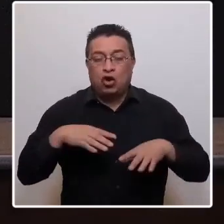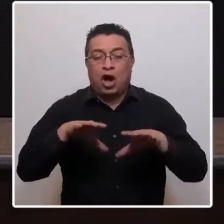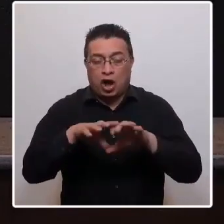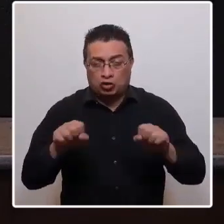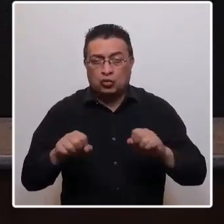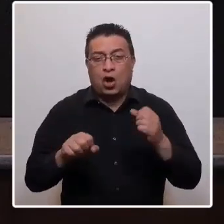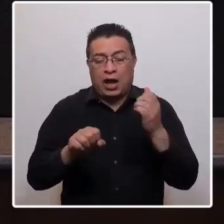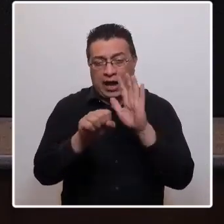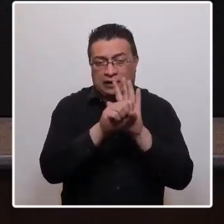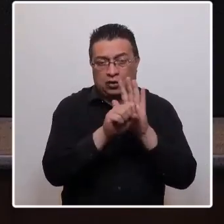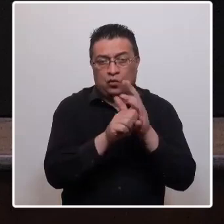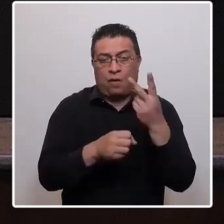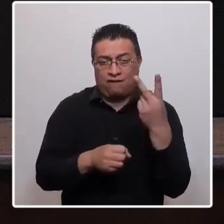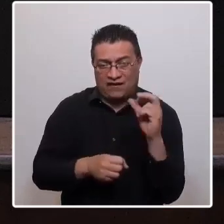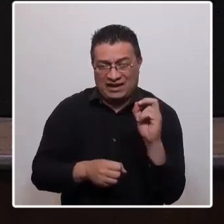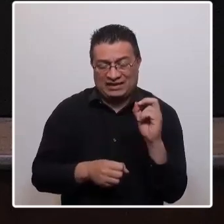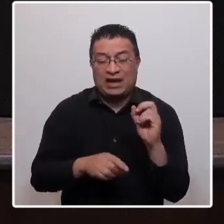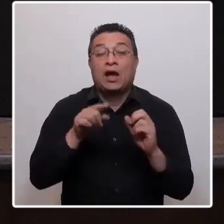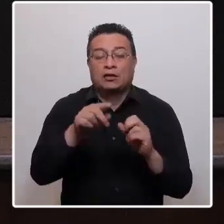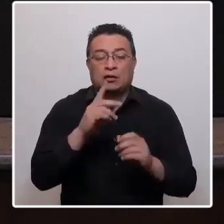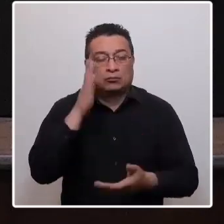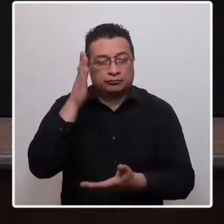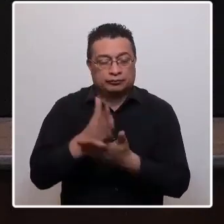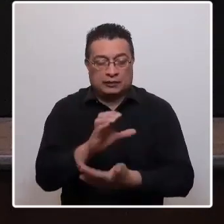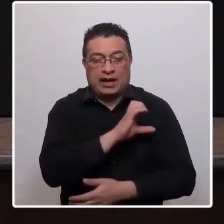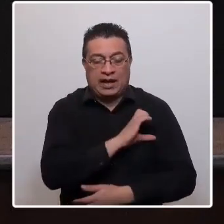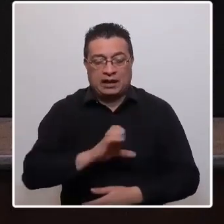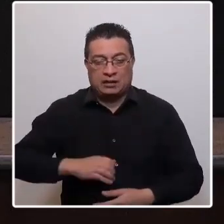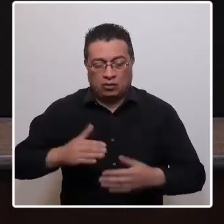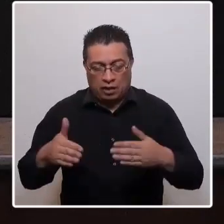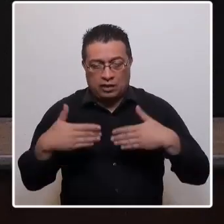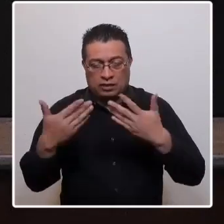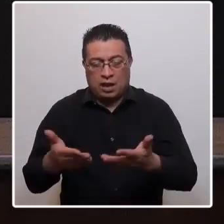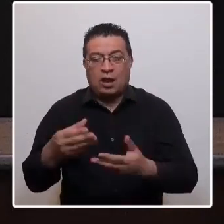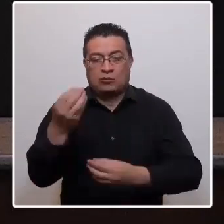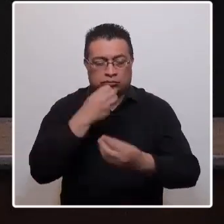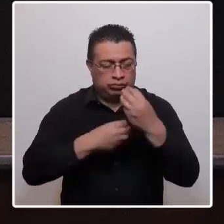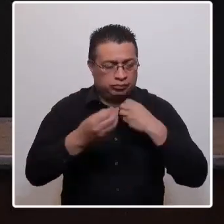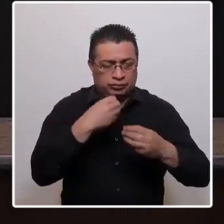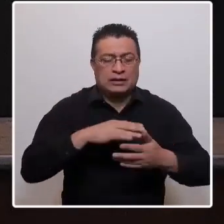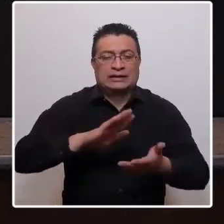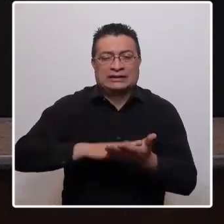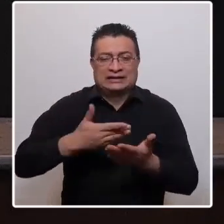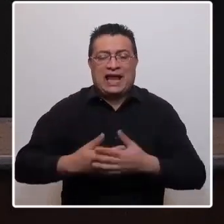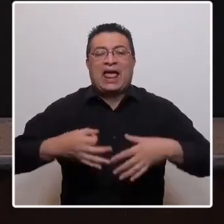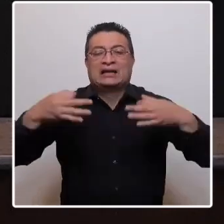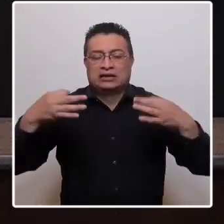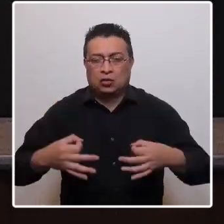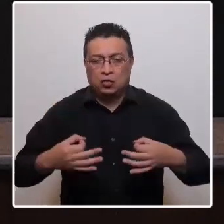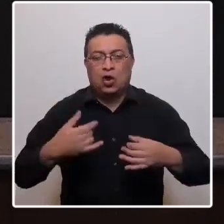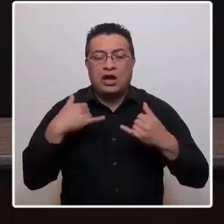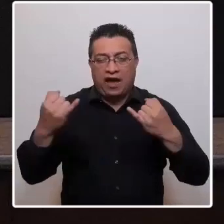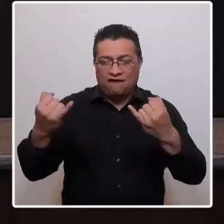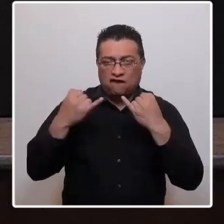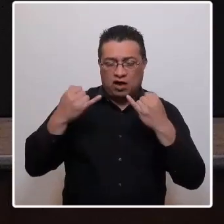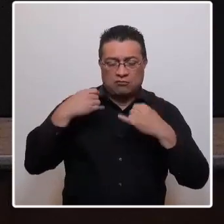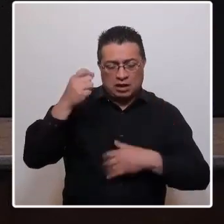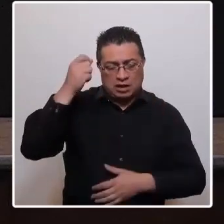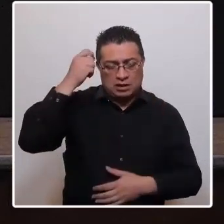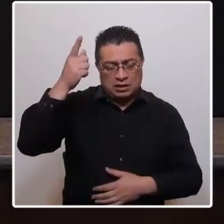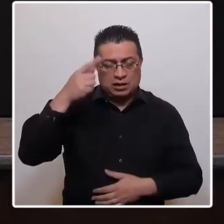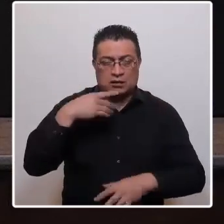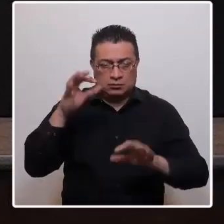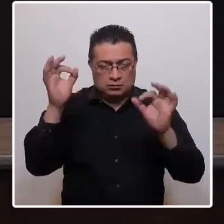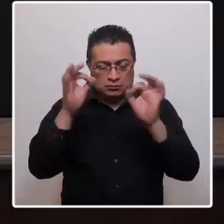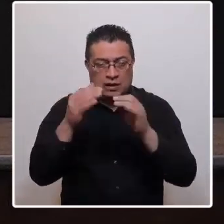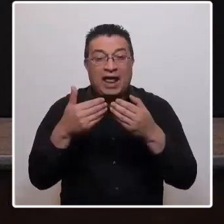20, que consagra el deber del Estado de promover una producción alimentaria sana, segura e informada, orientada al